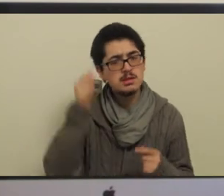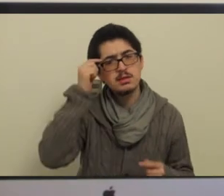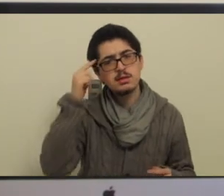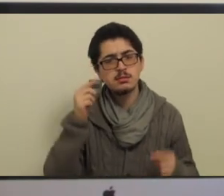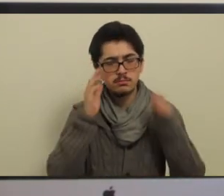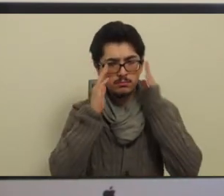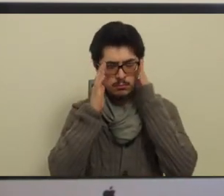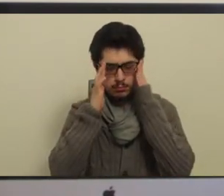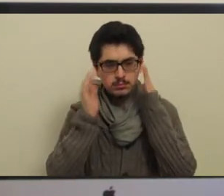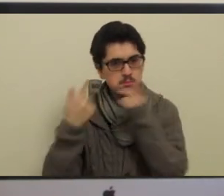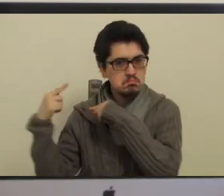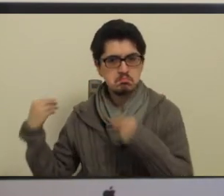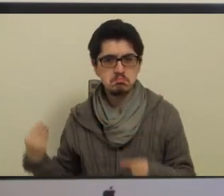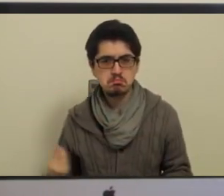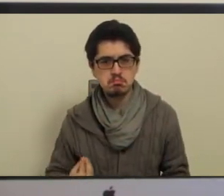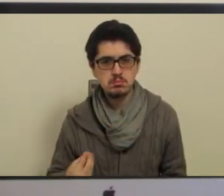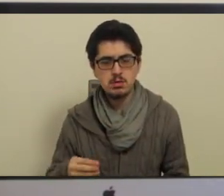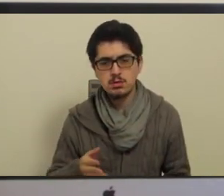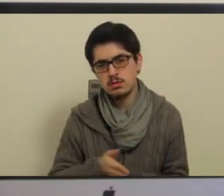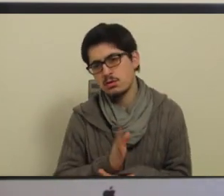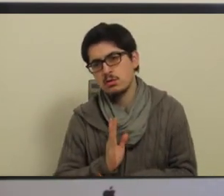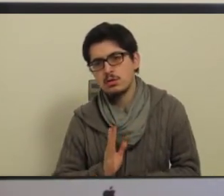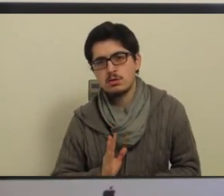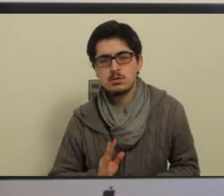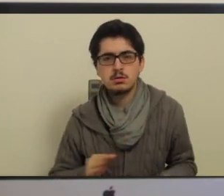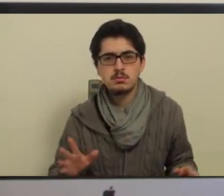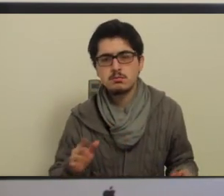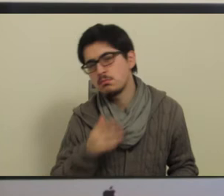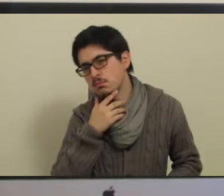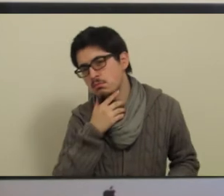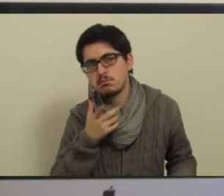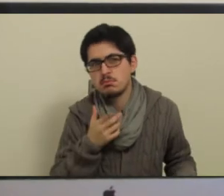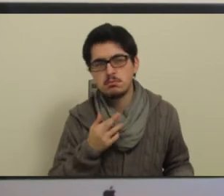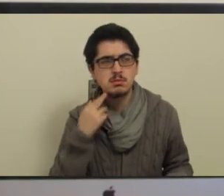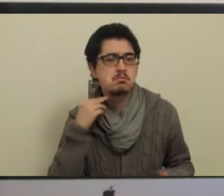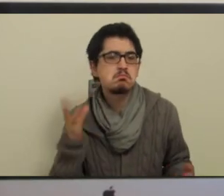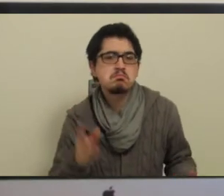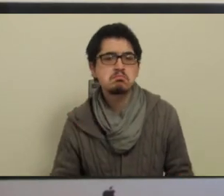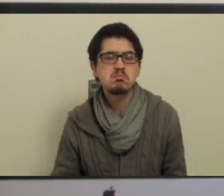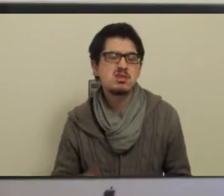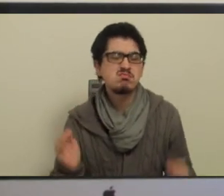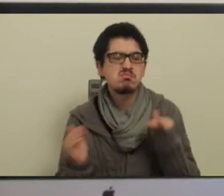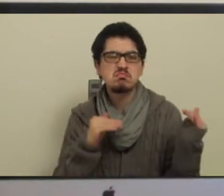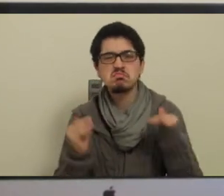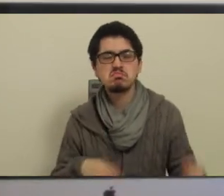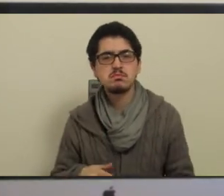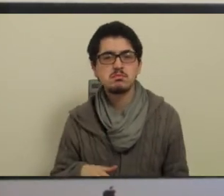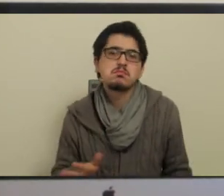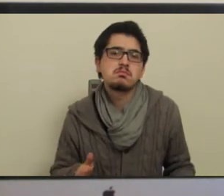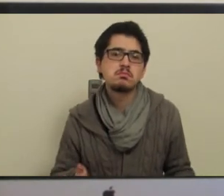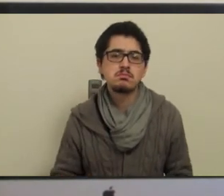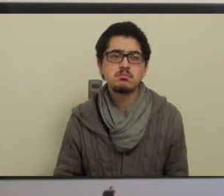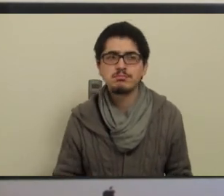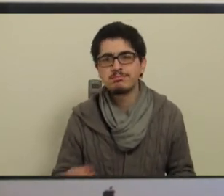ustedes más o menos me entiendan. La historia en sí al principio no me atraía bastante, sentía de que la Revolución Mexicana no iba a ser algo importante